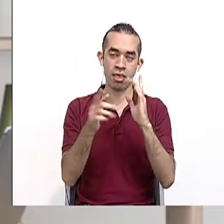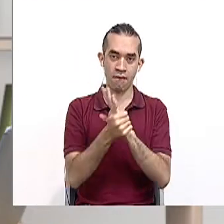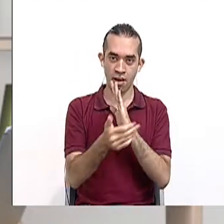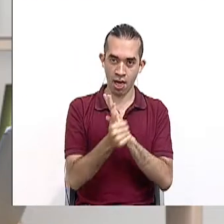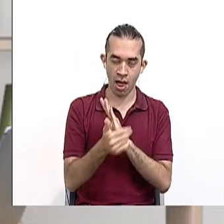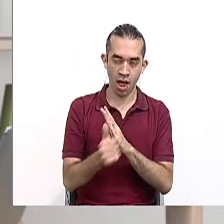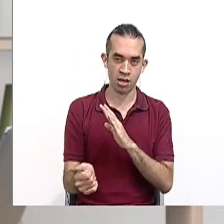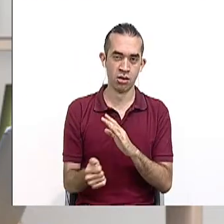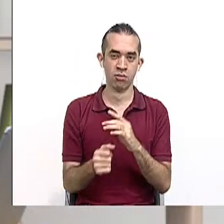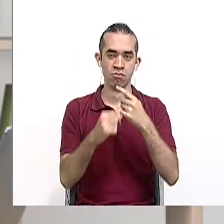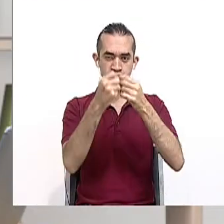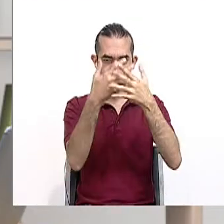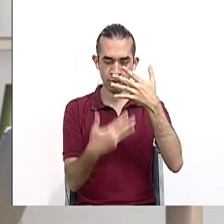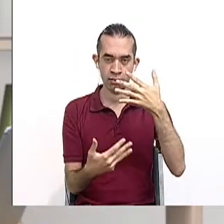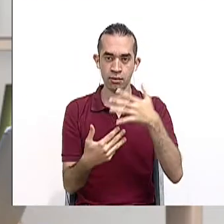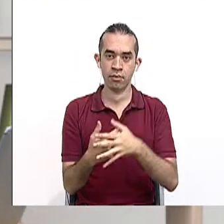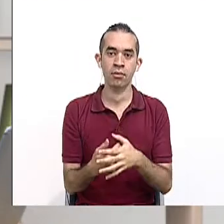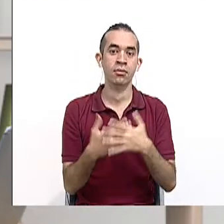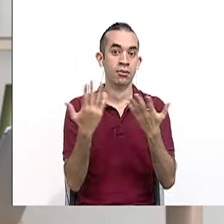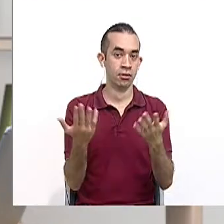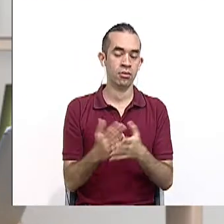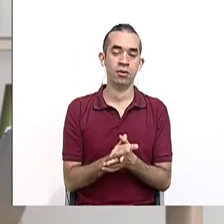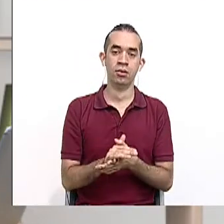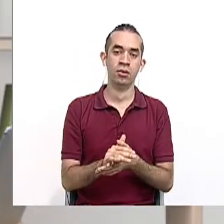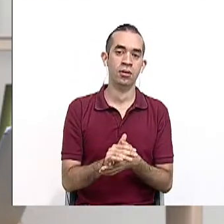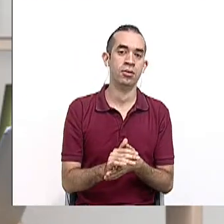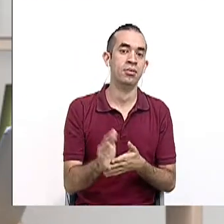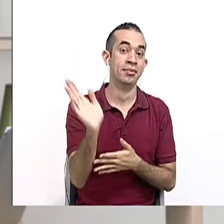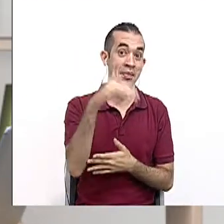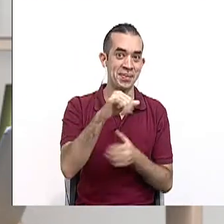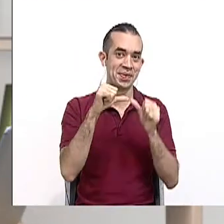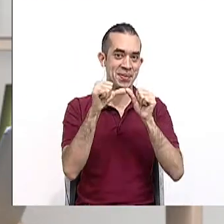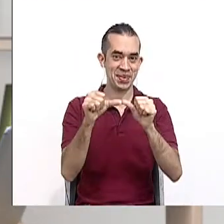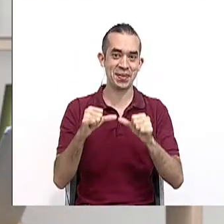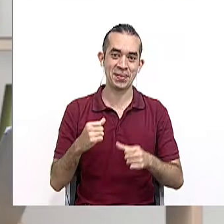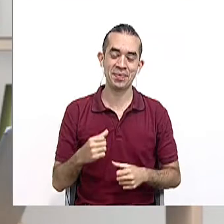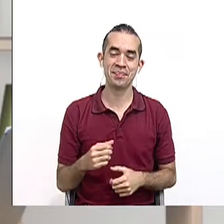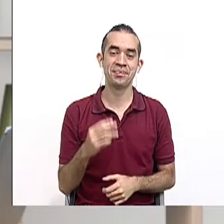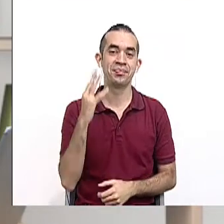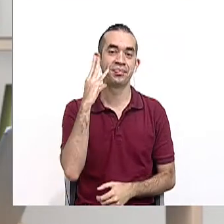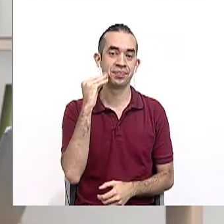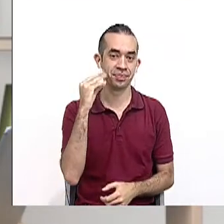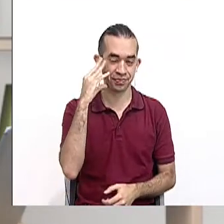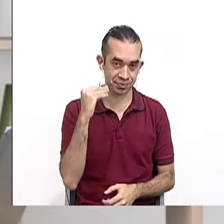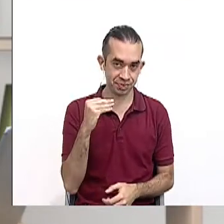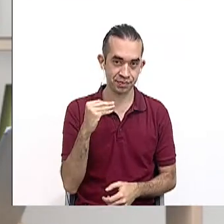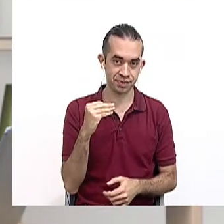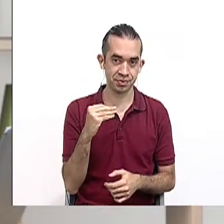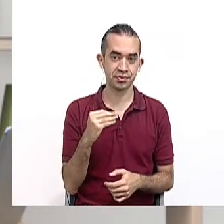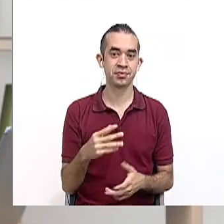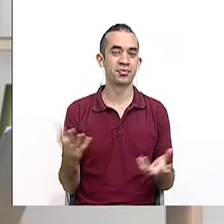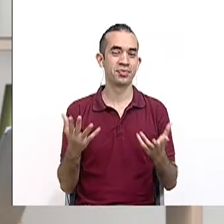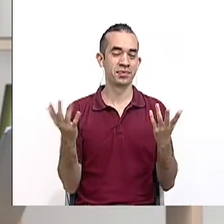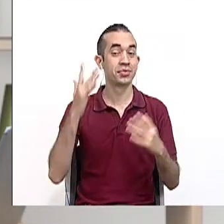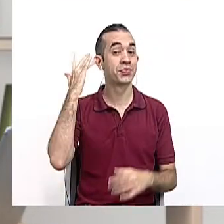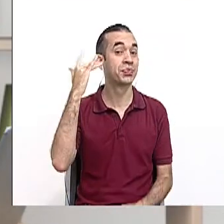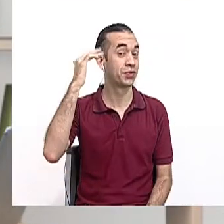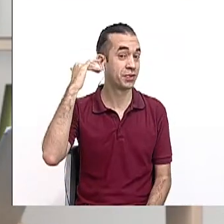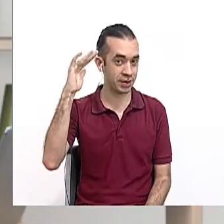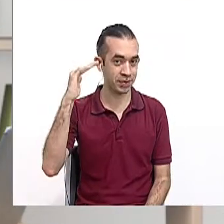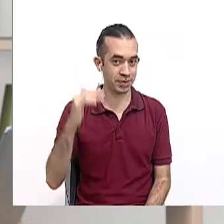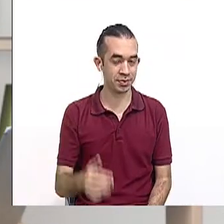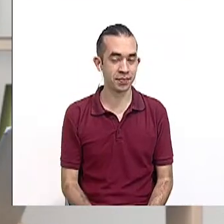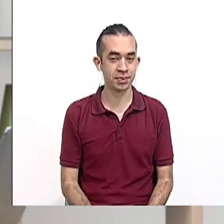nuestras capacidades? Bueno, yo los invito a que sigamos viviendo esa experiencia de la música